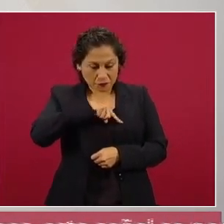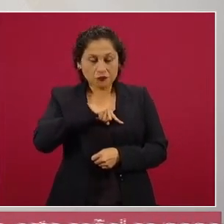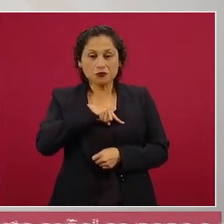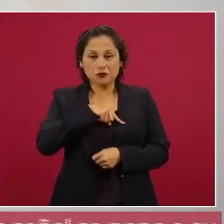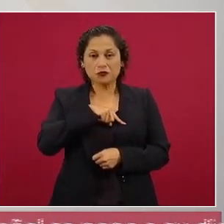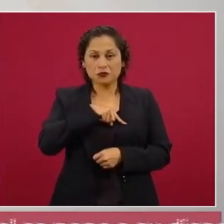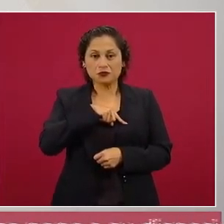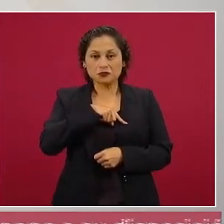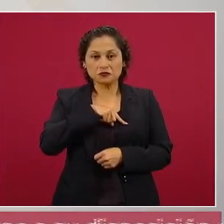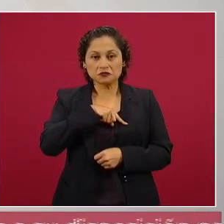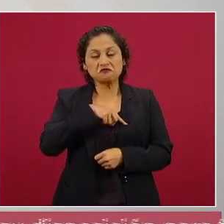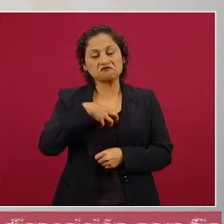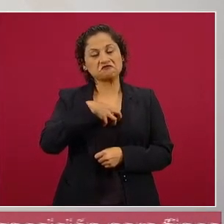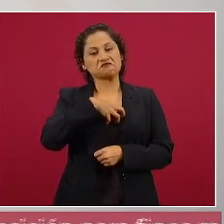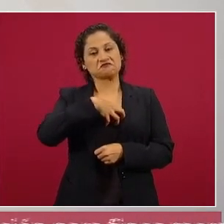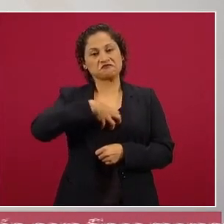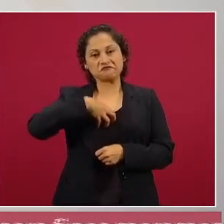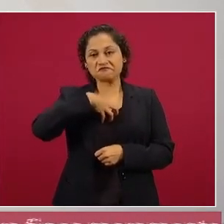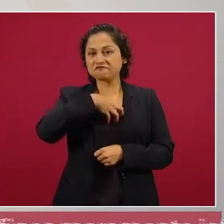de celebrar.